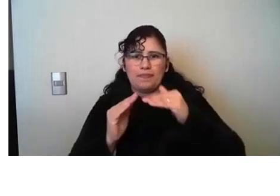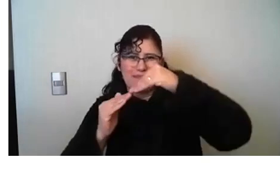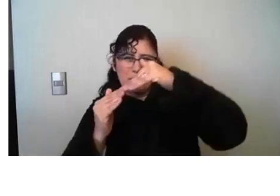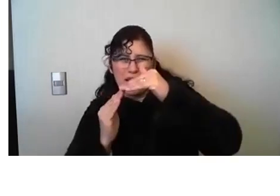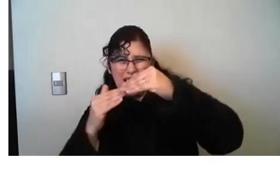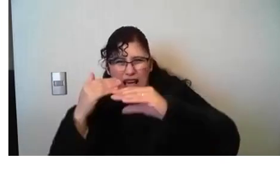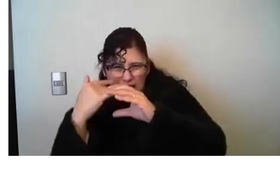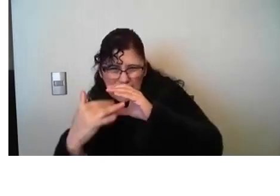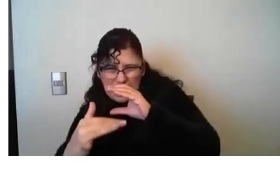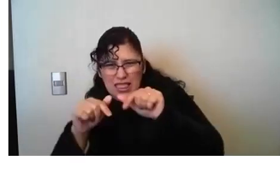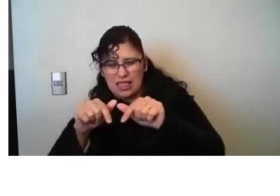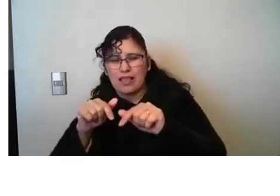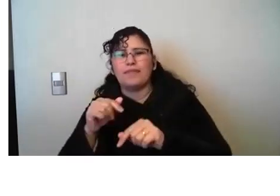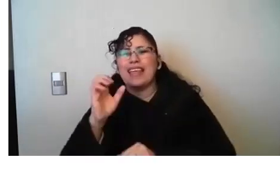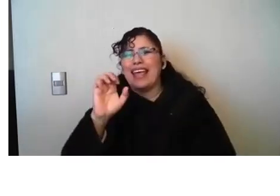¿Ya?